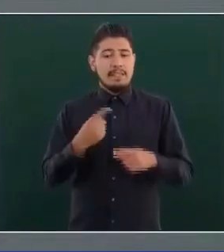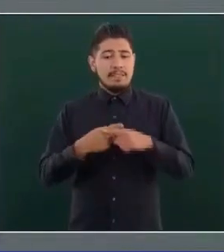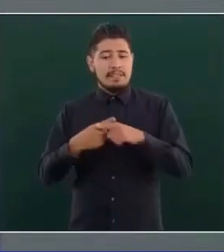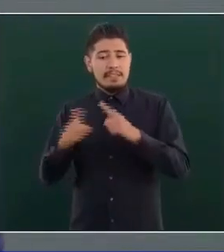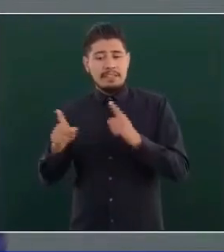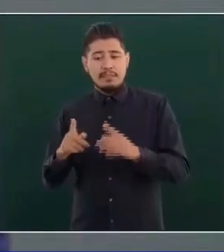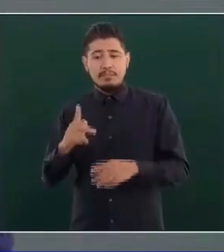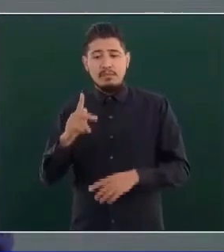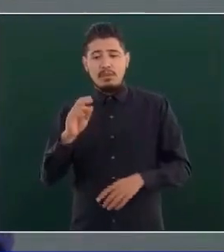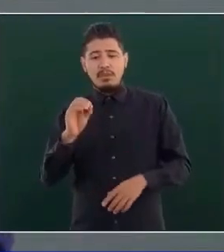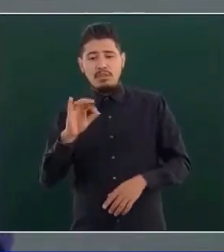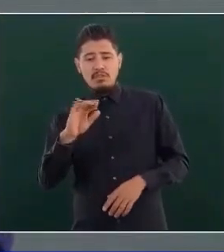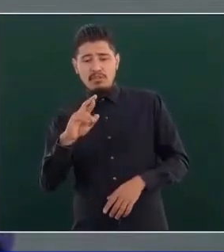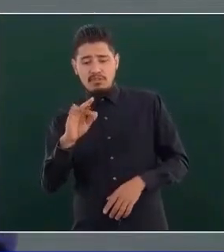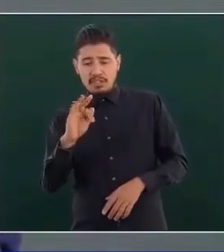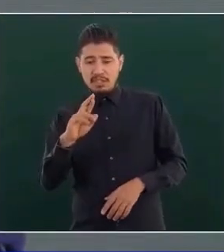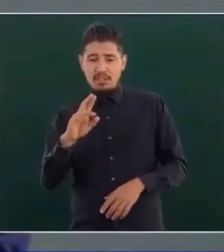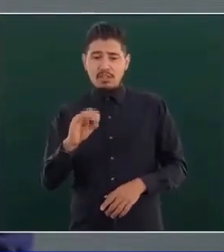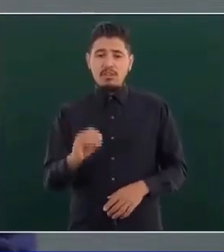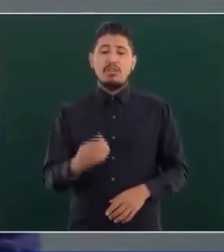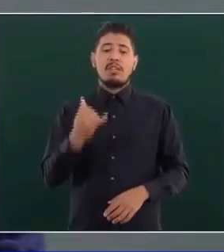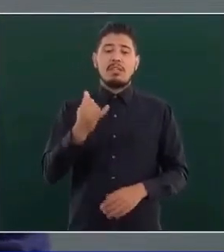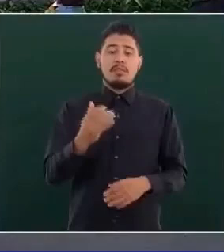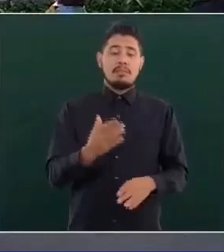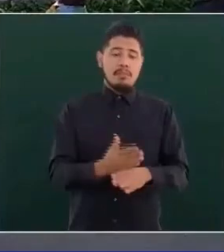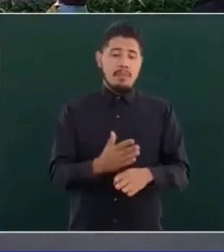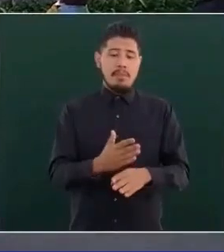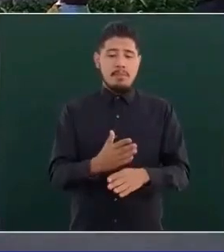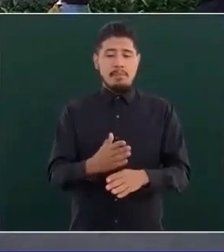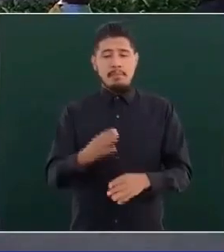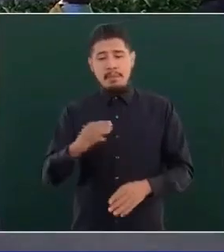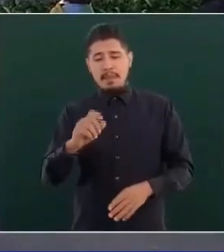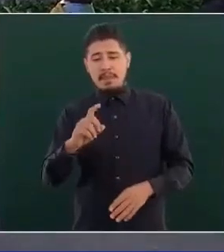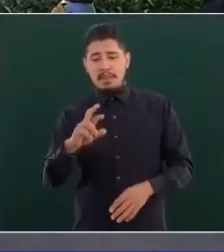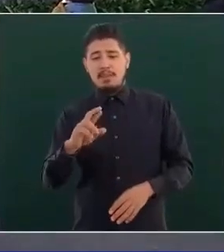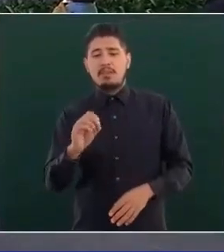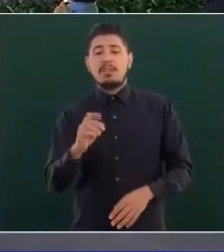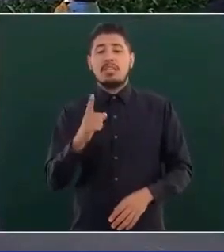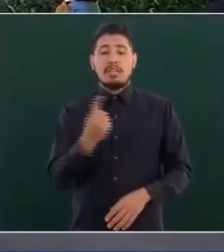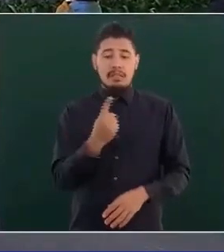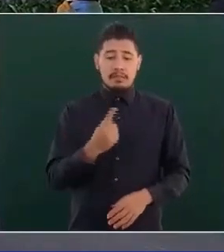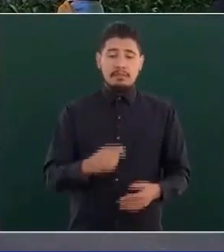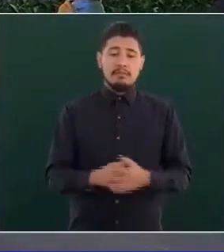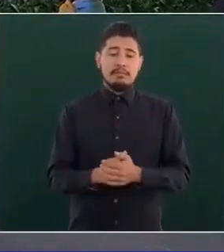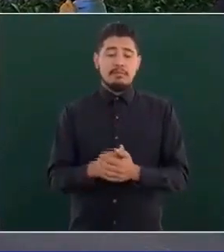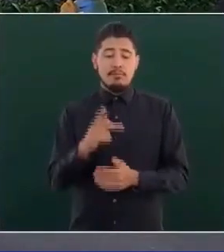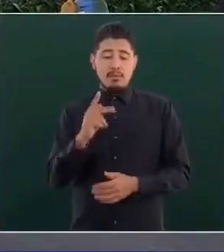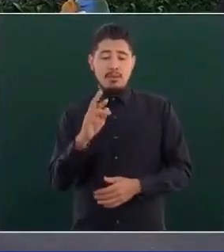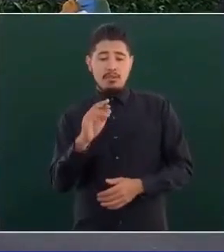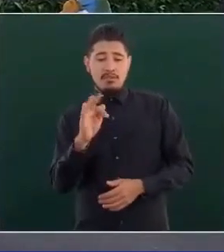entre Porfirio Díaz y Madero era de que Porfirio Díaz